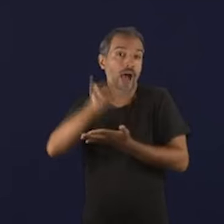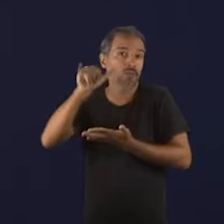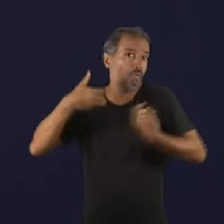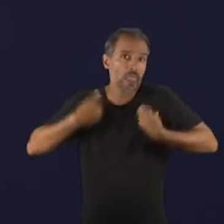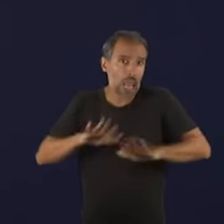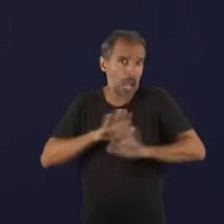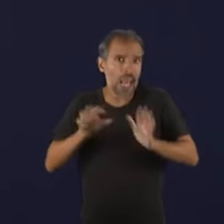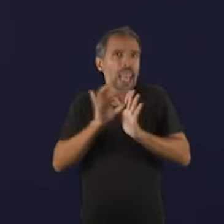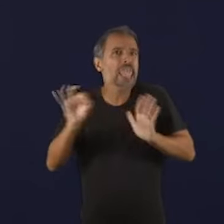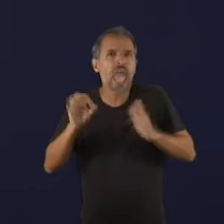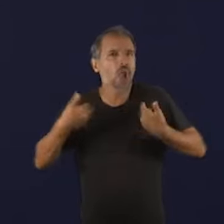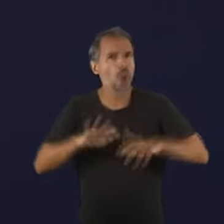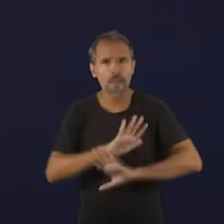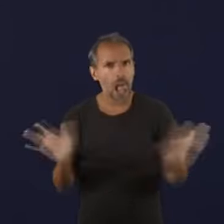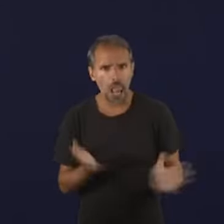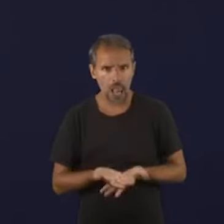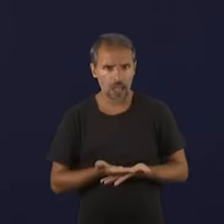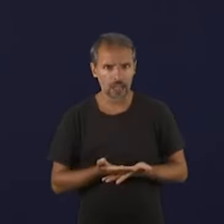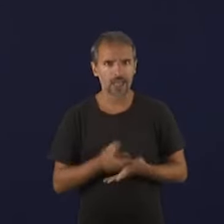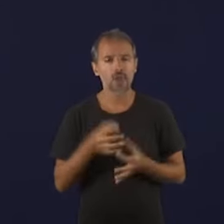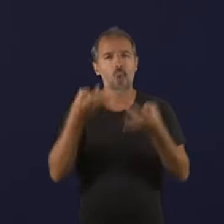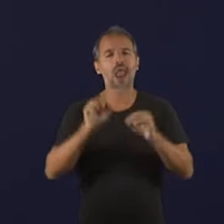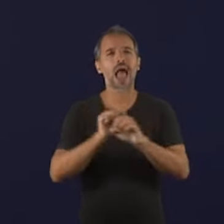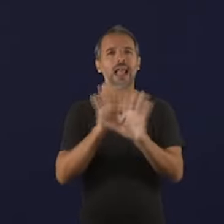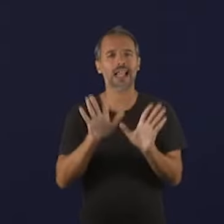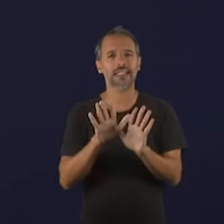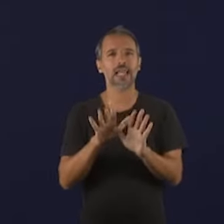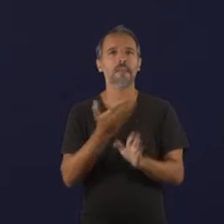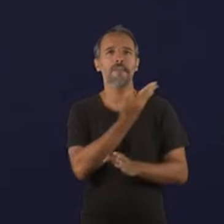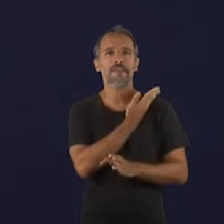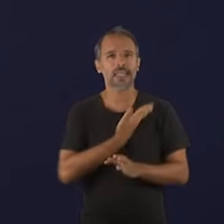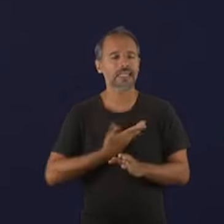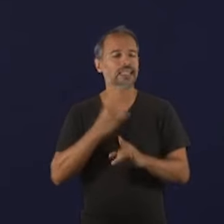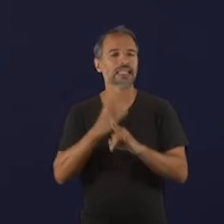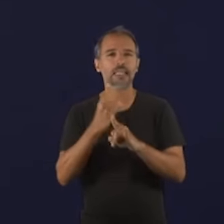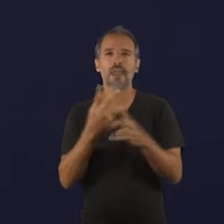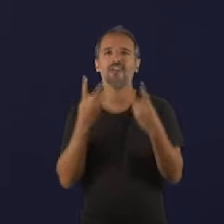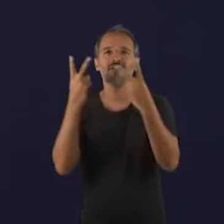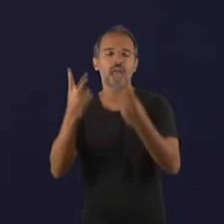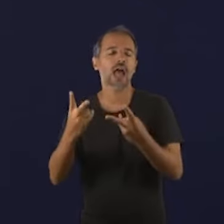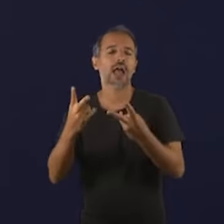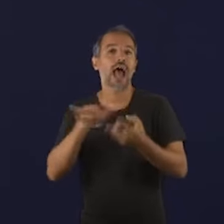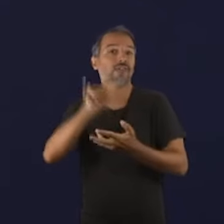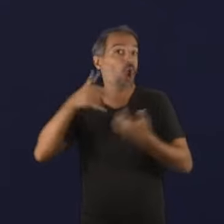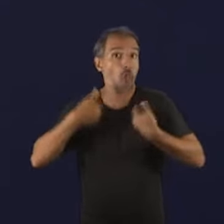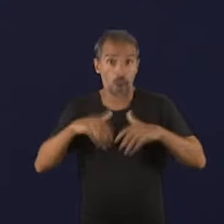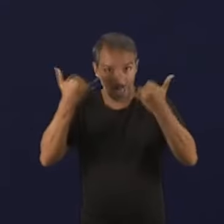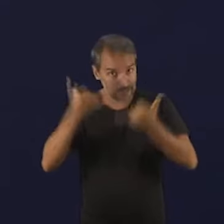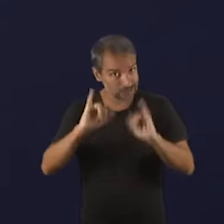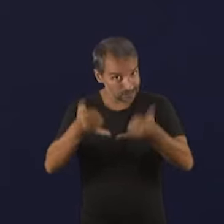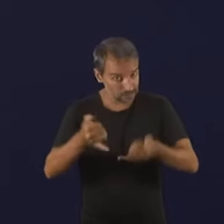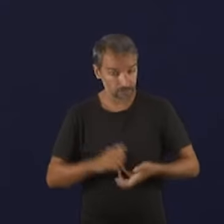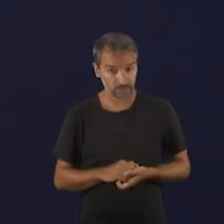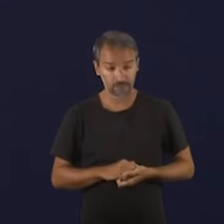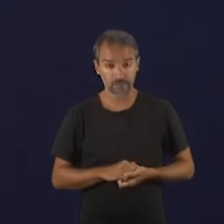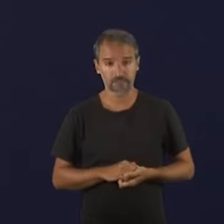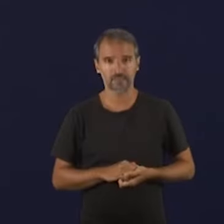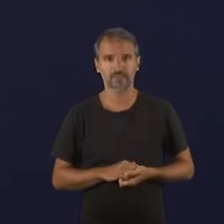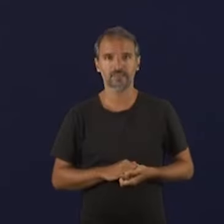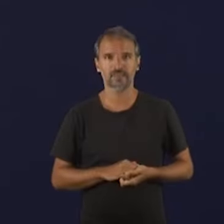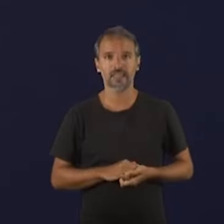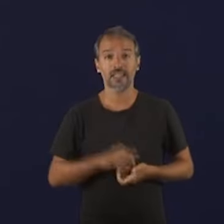había aclarado si no es buena la oportunidad para aclararlo el presidente viaja en un avión de línea eh y en en en este